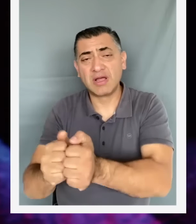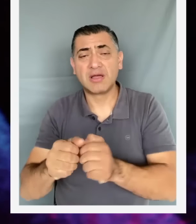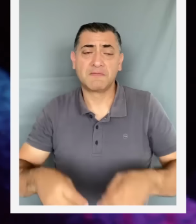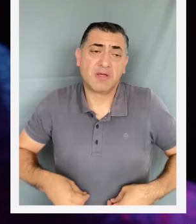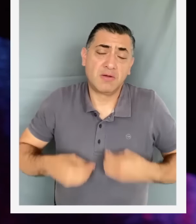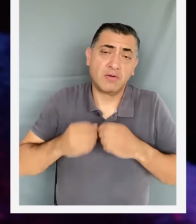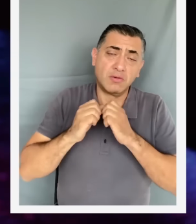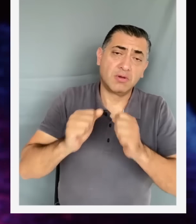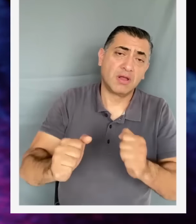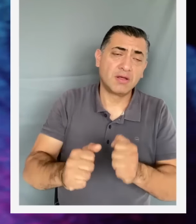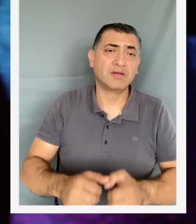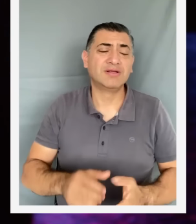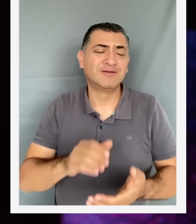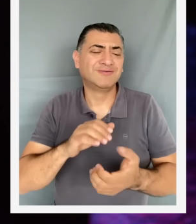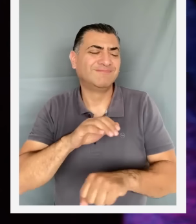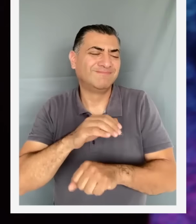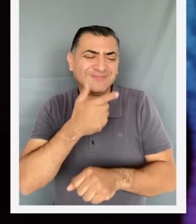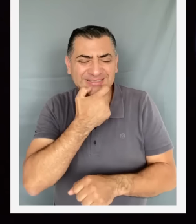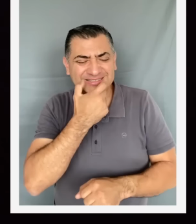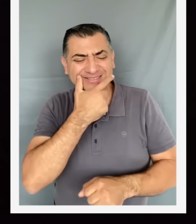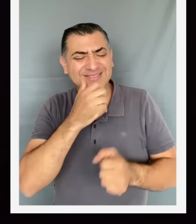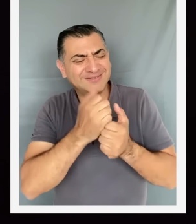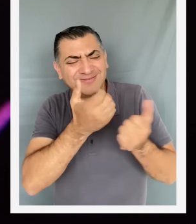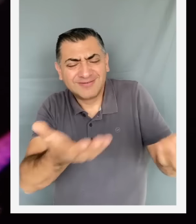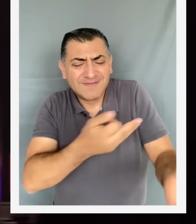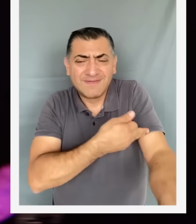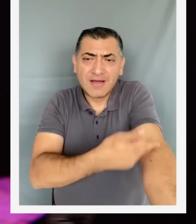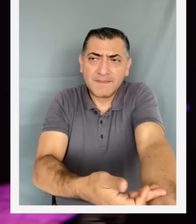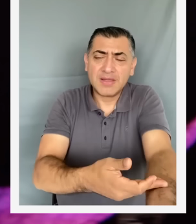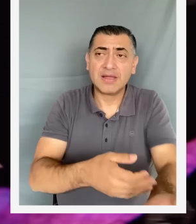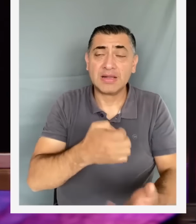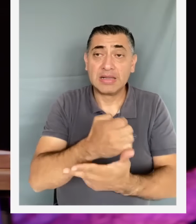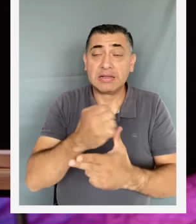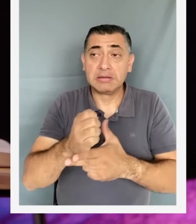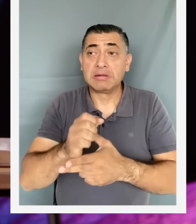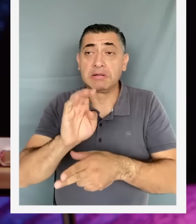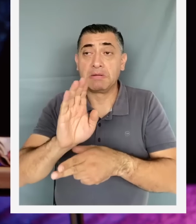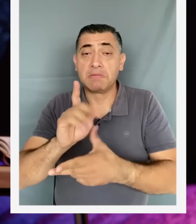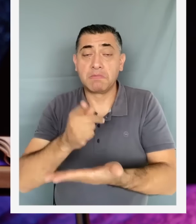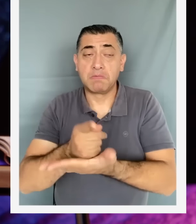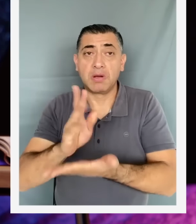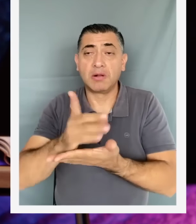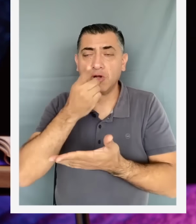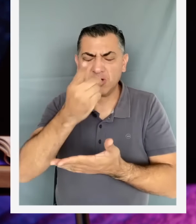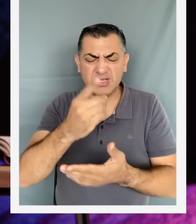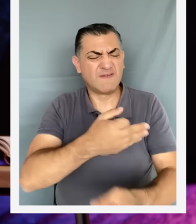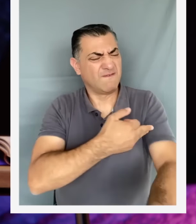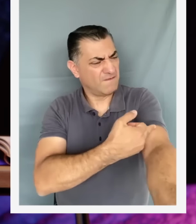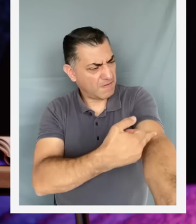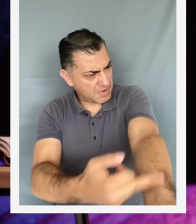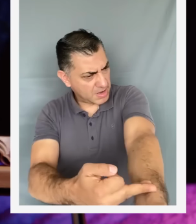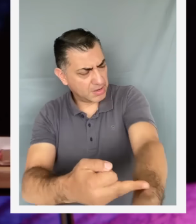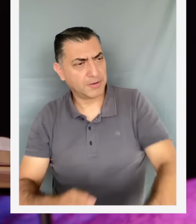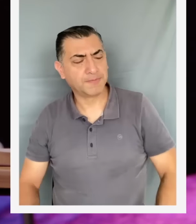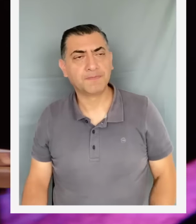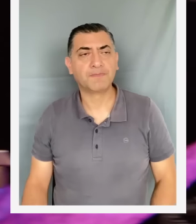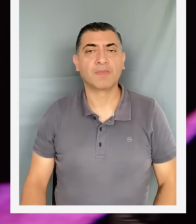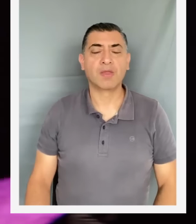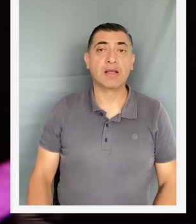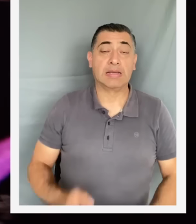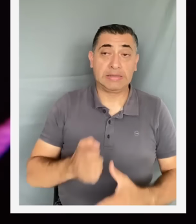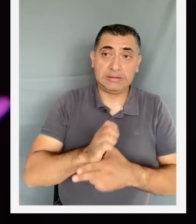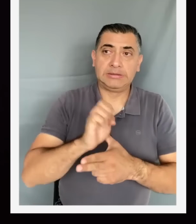enojamos con ello nos encontramos con ellos así que es muy interesante que el apóstol Pablo el primer tema que toca tiene que ver con la familia y esto me